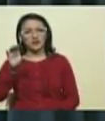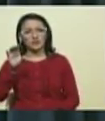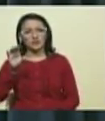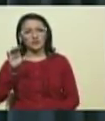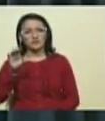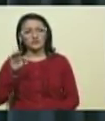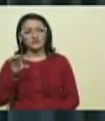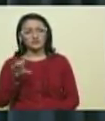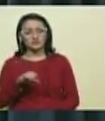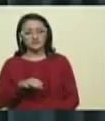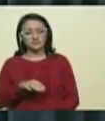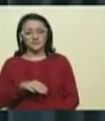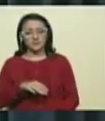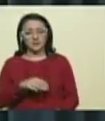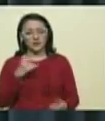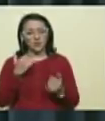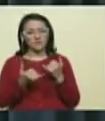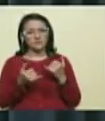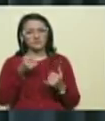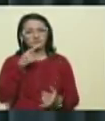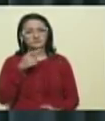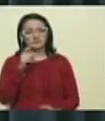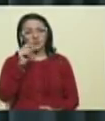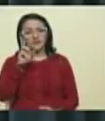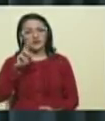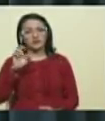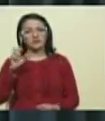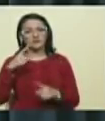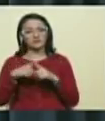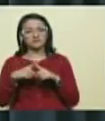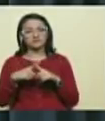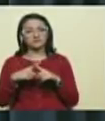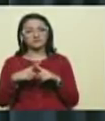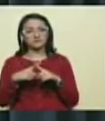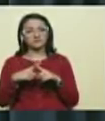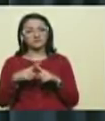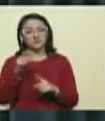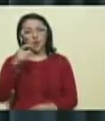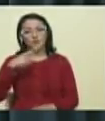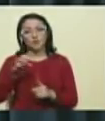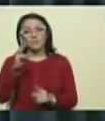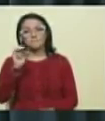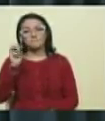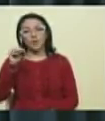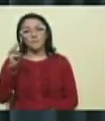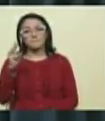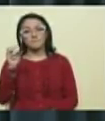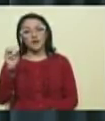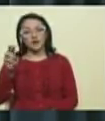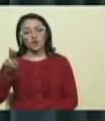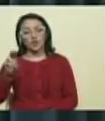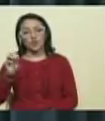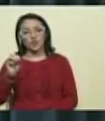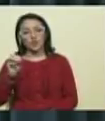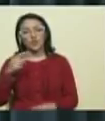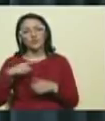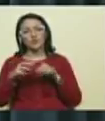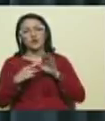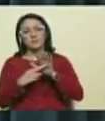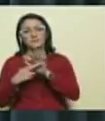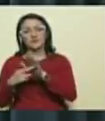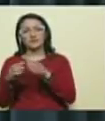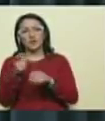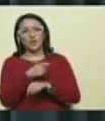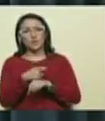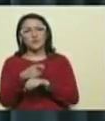de última actuación, el señor Rex Tillerson y el señor Mike Pompeo, y representantes de estos gobiernos del cartel de